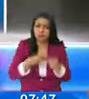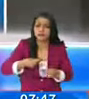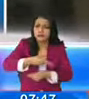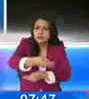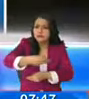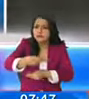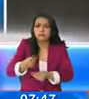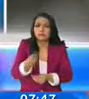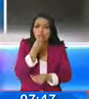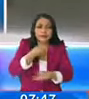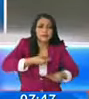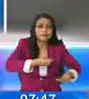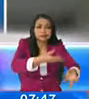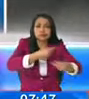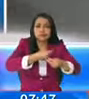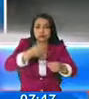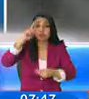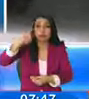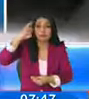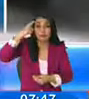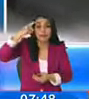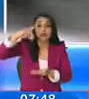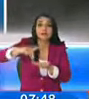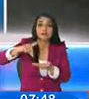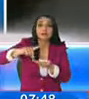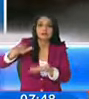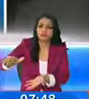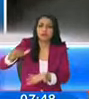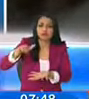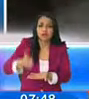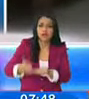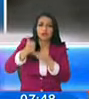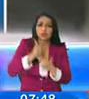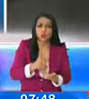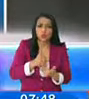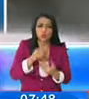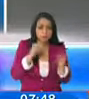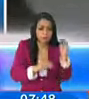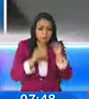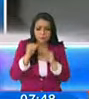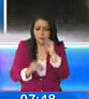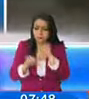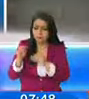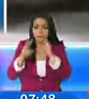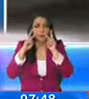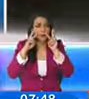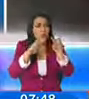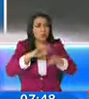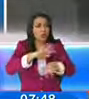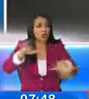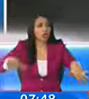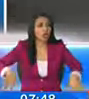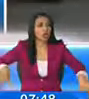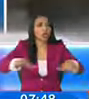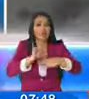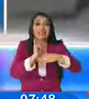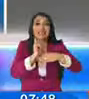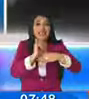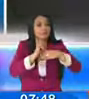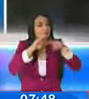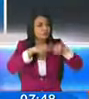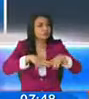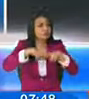El gobierno distrital nos ayudó para habilitar, vinieron a checar la estructura de toda la iglesia. Tenemos una